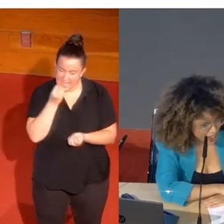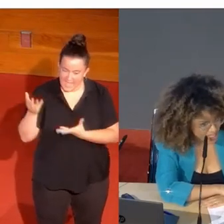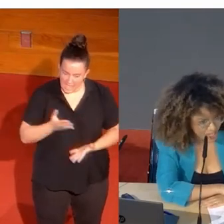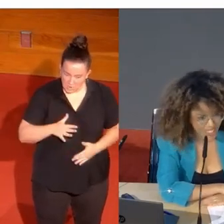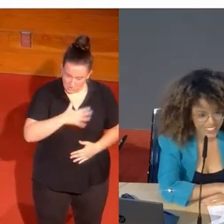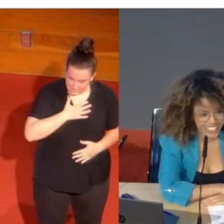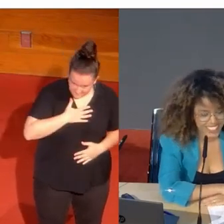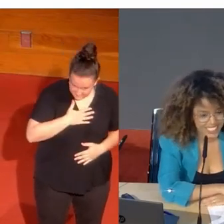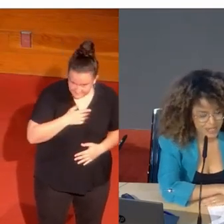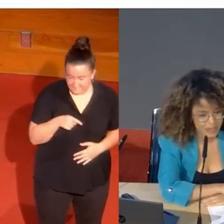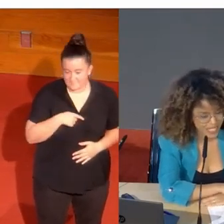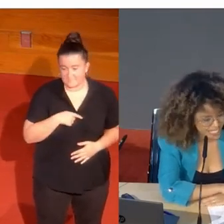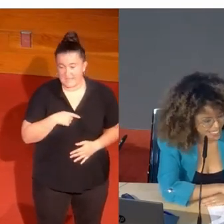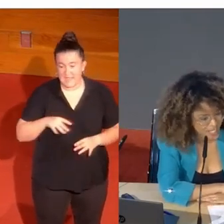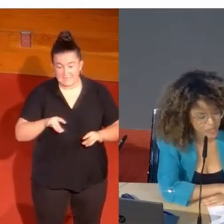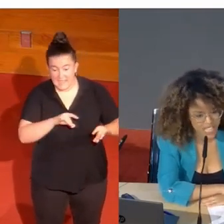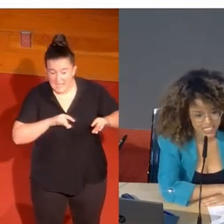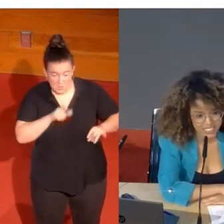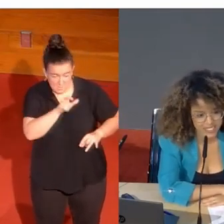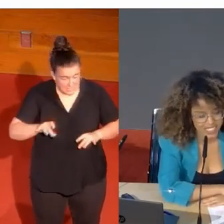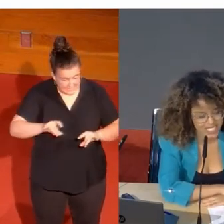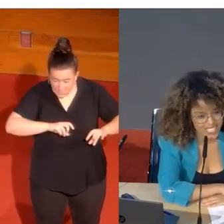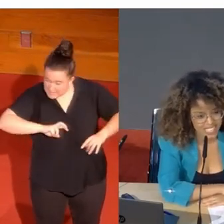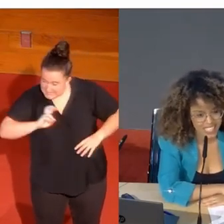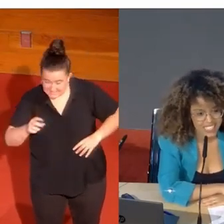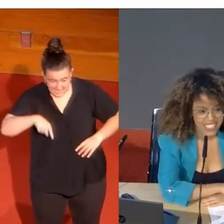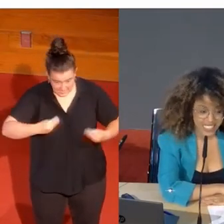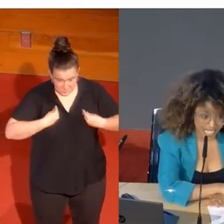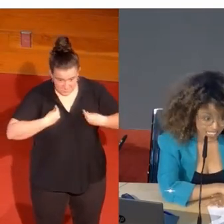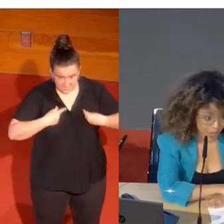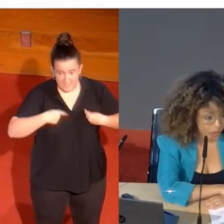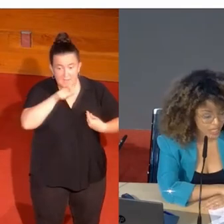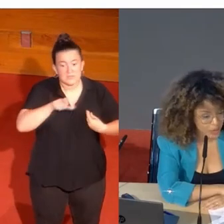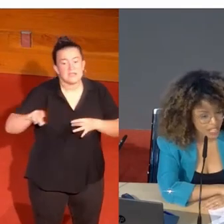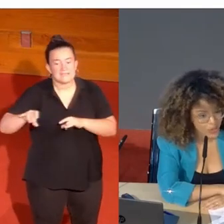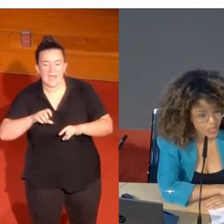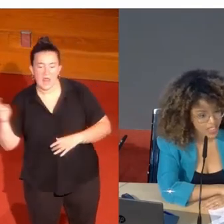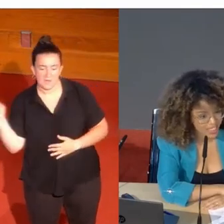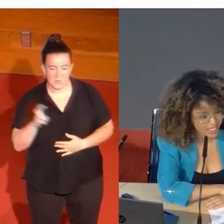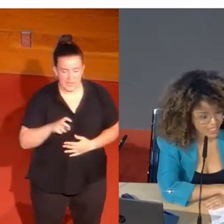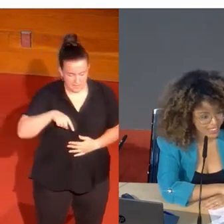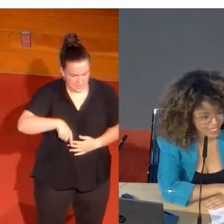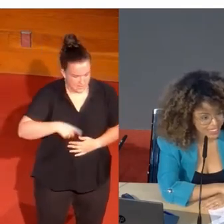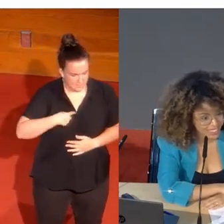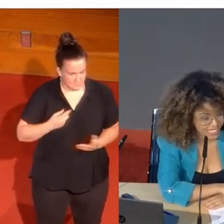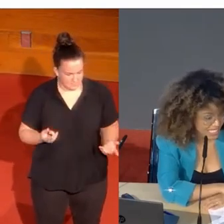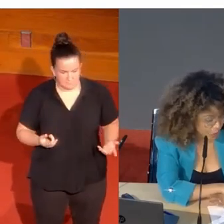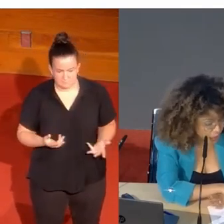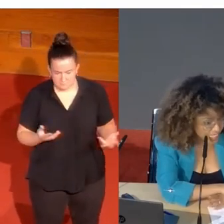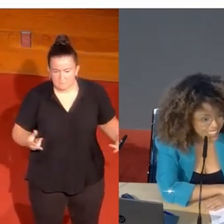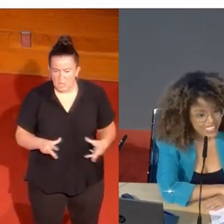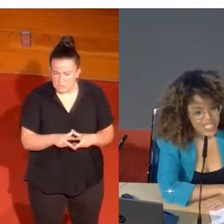muchos saharis Tengo una tía que que vive aquí hay mucha gente que viene del Sahara y que aquí encuentra una sociedad de